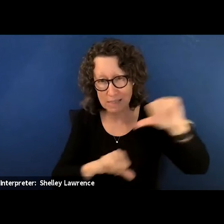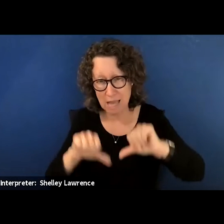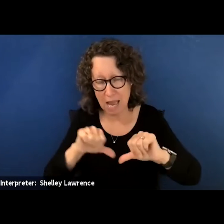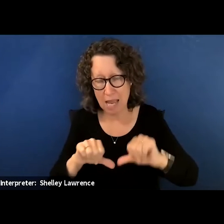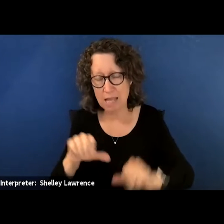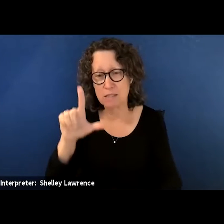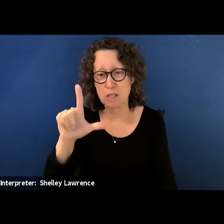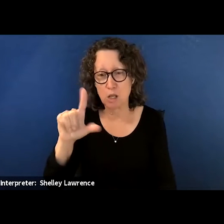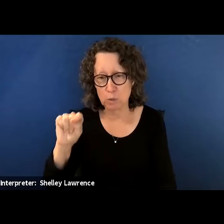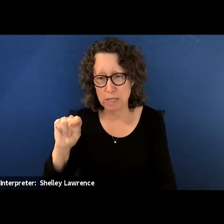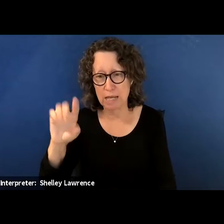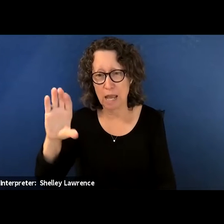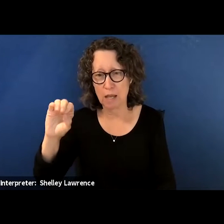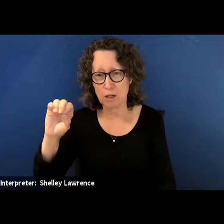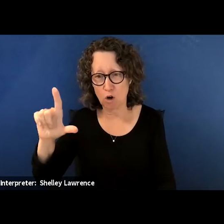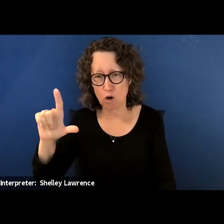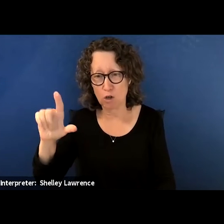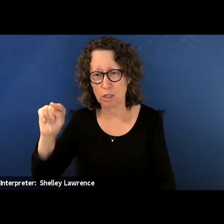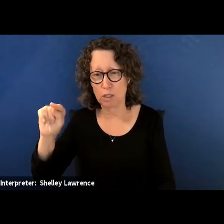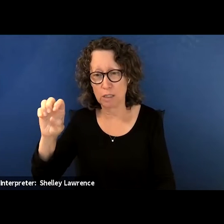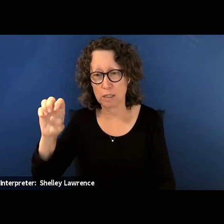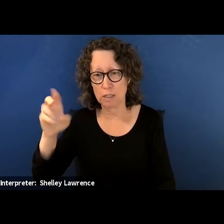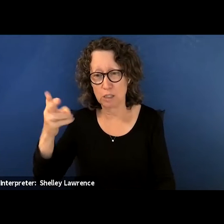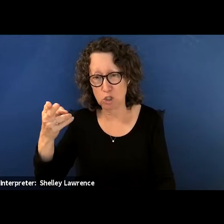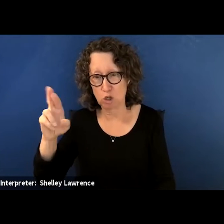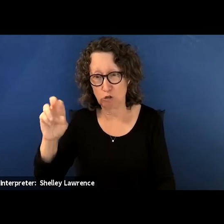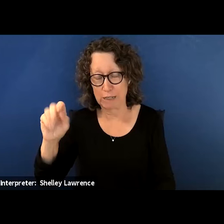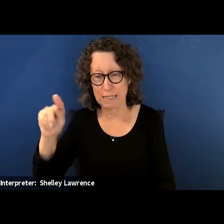con ustedes más sobre la ciencia.